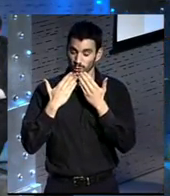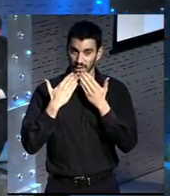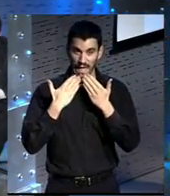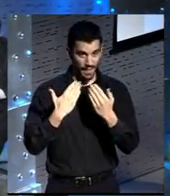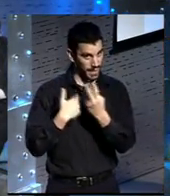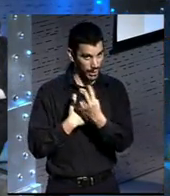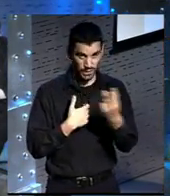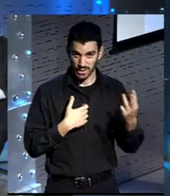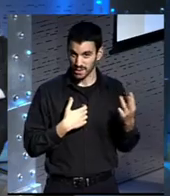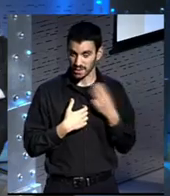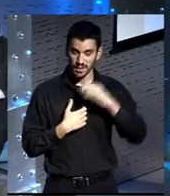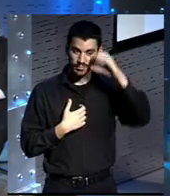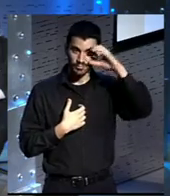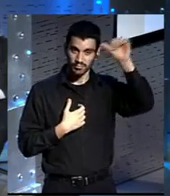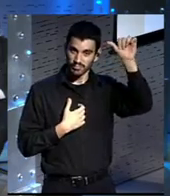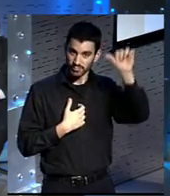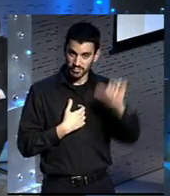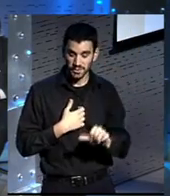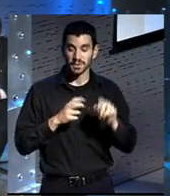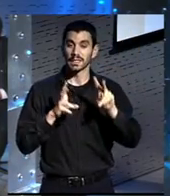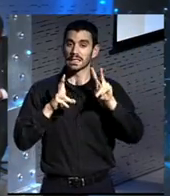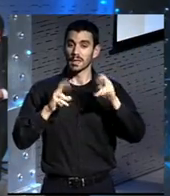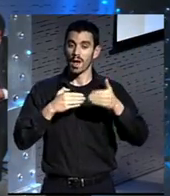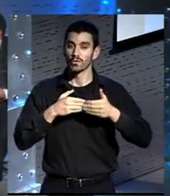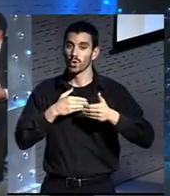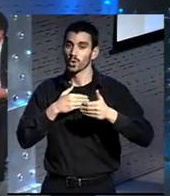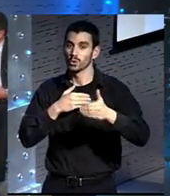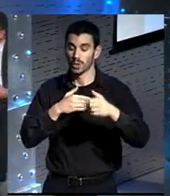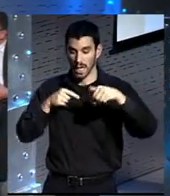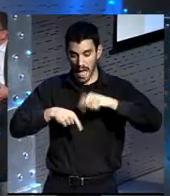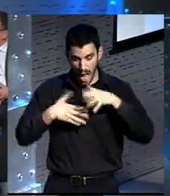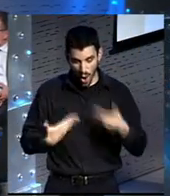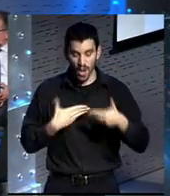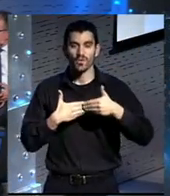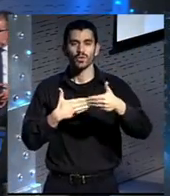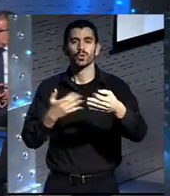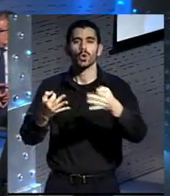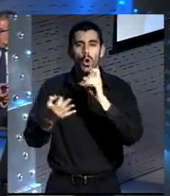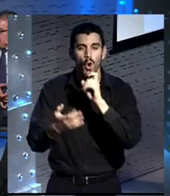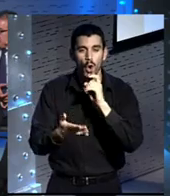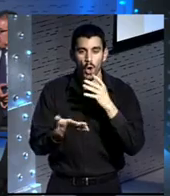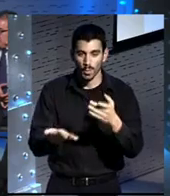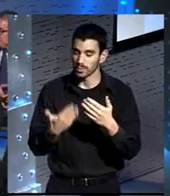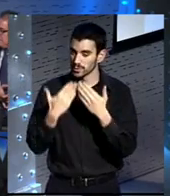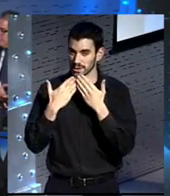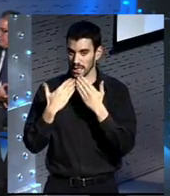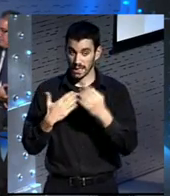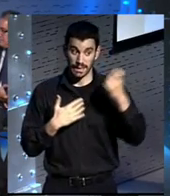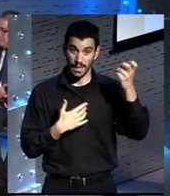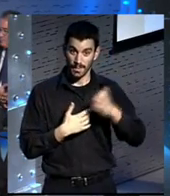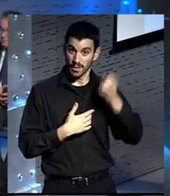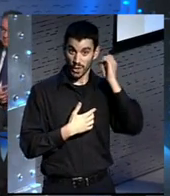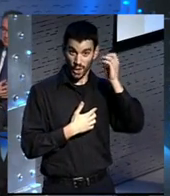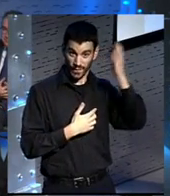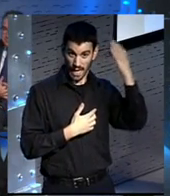ha sido muy interesante escuchar vuestras aportaciones sobre lo que va a ser la banca, lo que ya es y lo que va a ser en el futuro inmediato. Mil gracias a ustedes por su asistencia, también